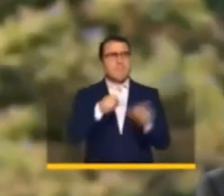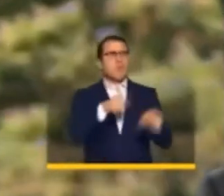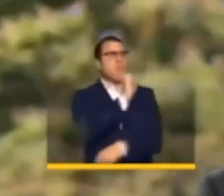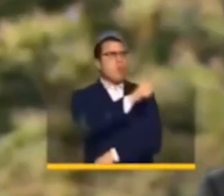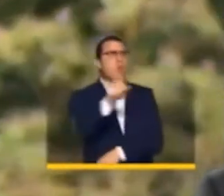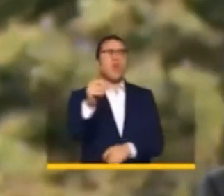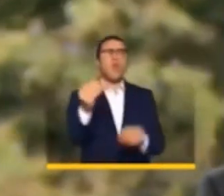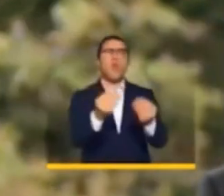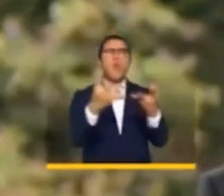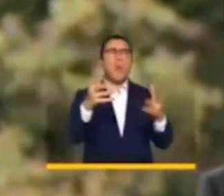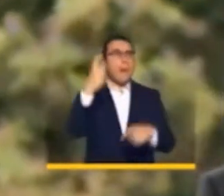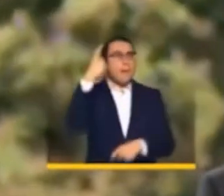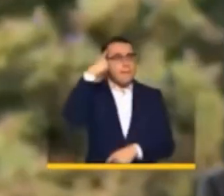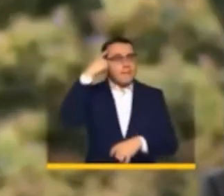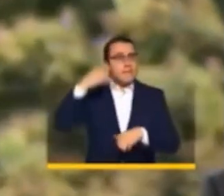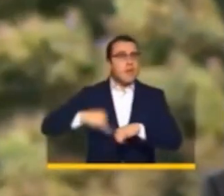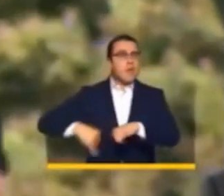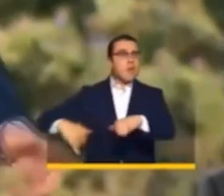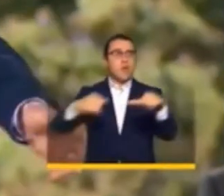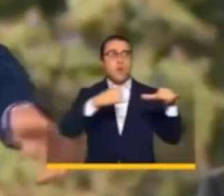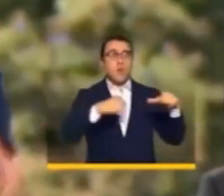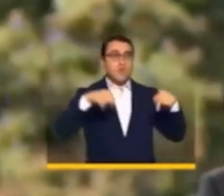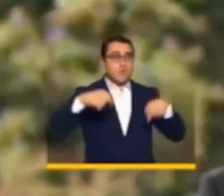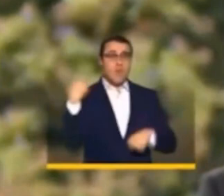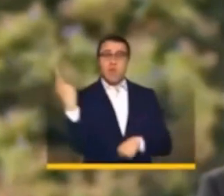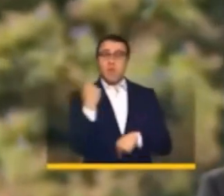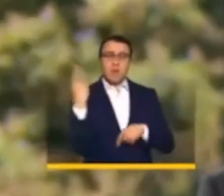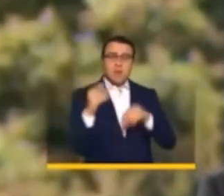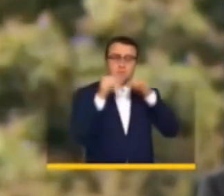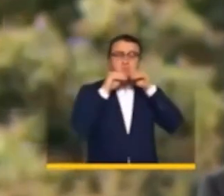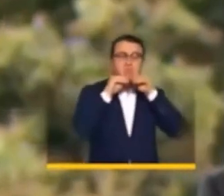¿Cuántas veces se repite esa palabra en el común?